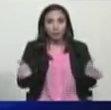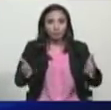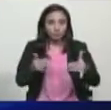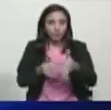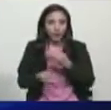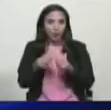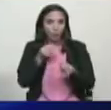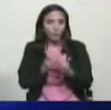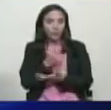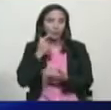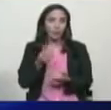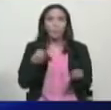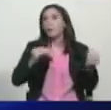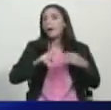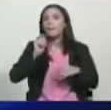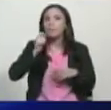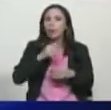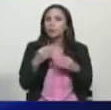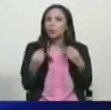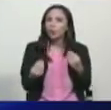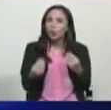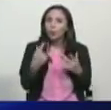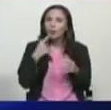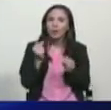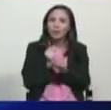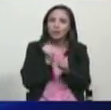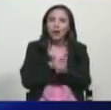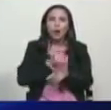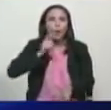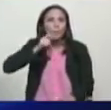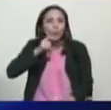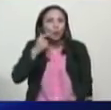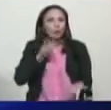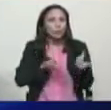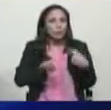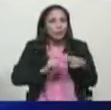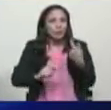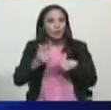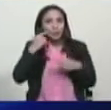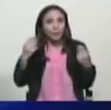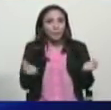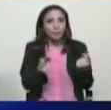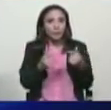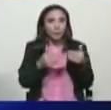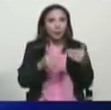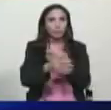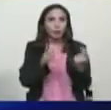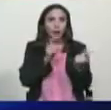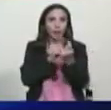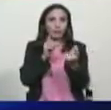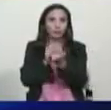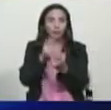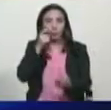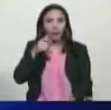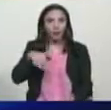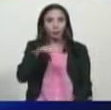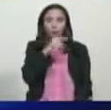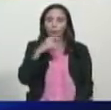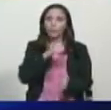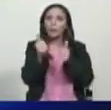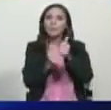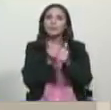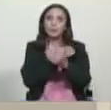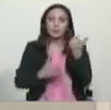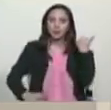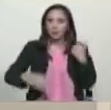proteínas. Yo quisiera saber cómo marcha en general el plan de proteínas que hemos activado para atender a nuestro pueblo. Compañera vicepresidenta,